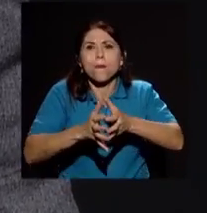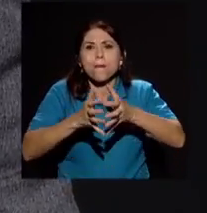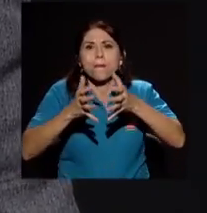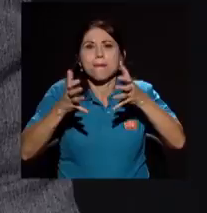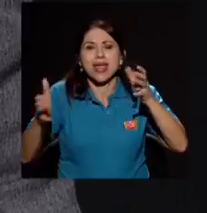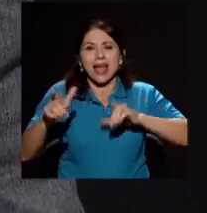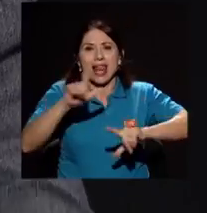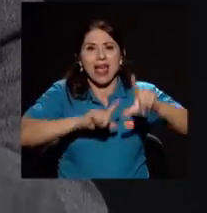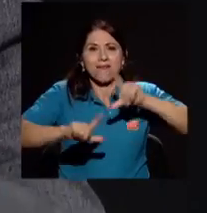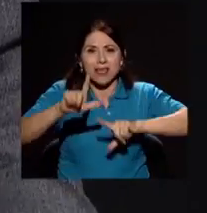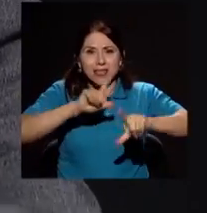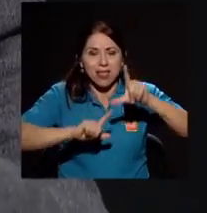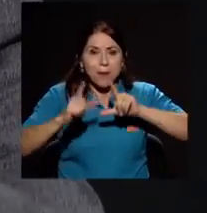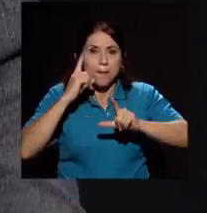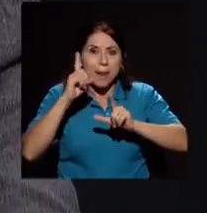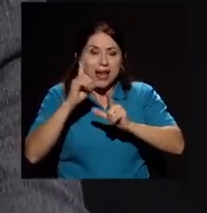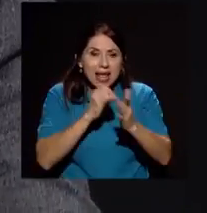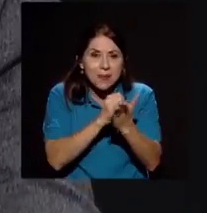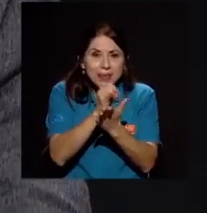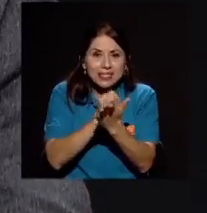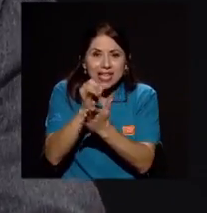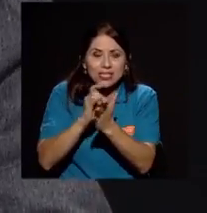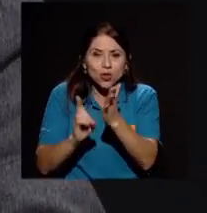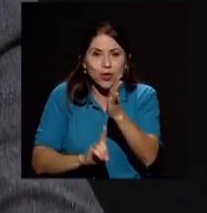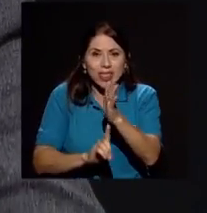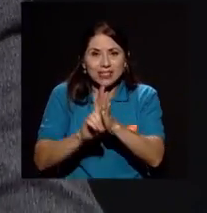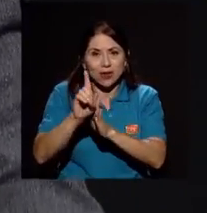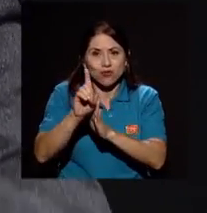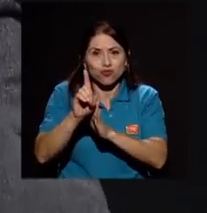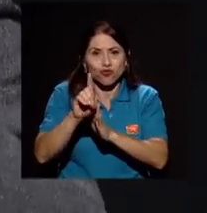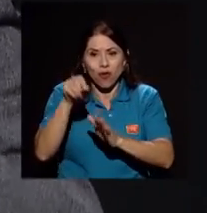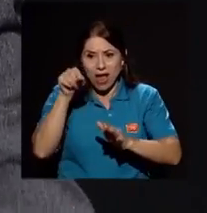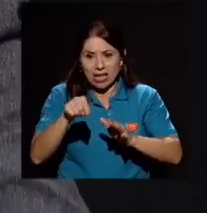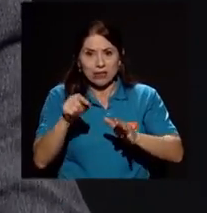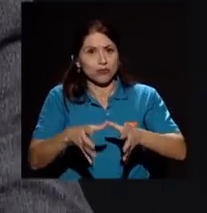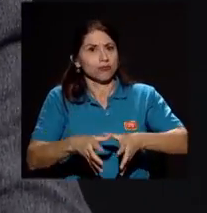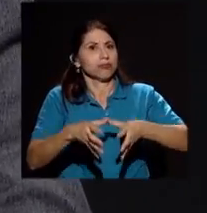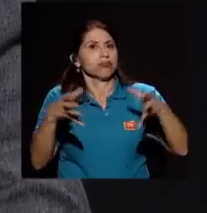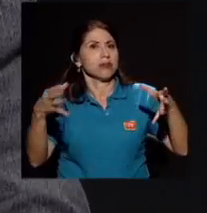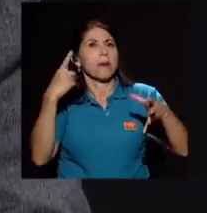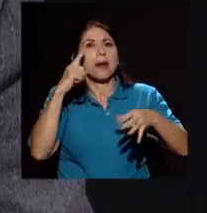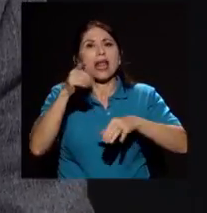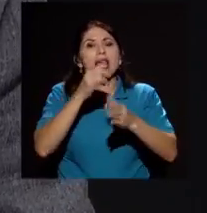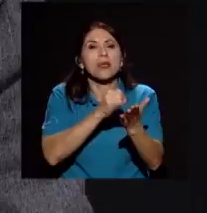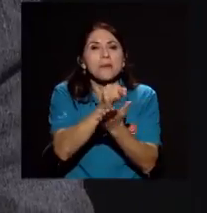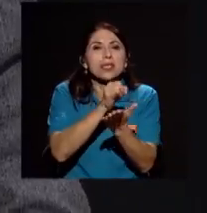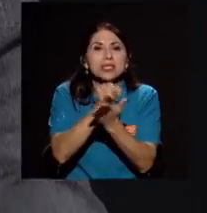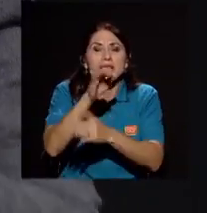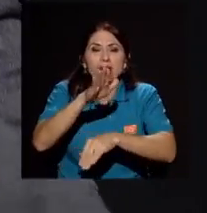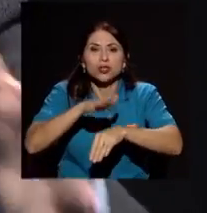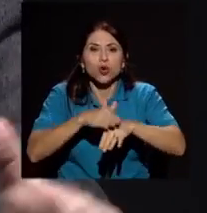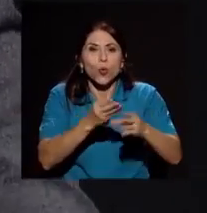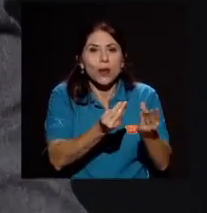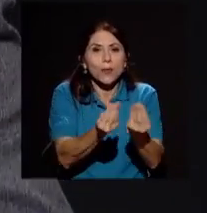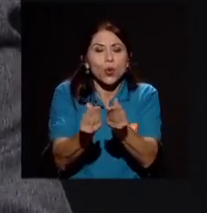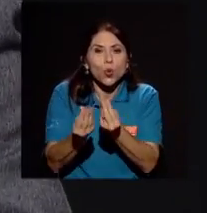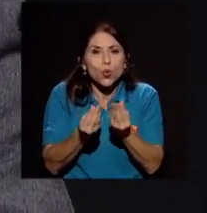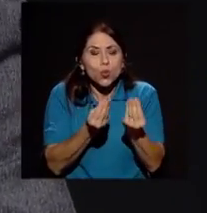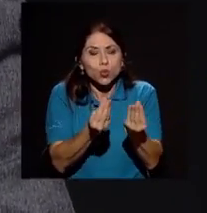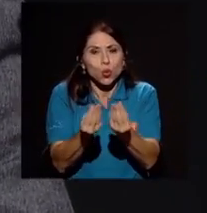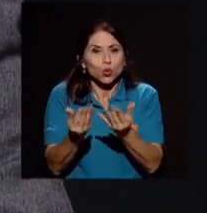investigación y desarrollo para llevar actividades de investigación desarrollo es decir para investigar sobre productos para esta